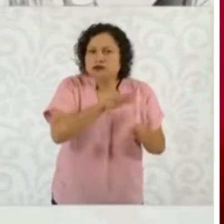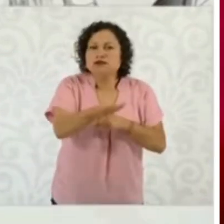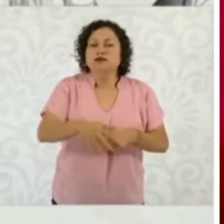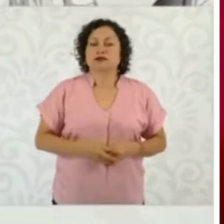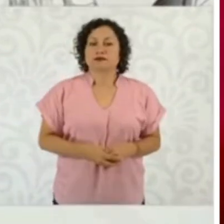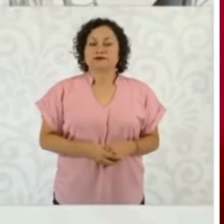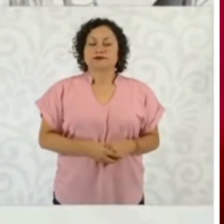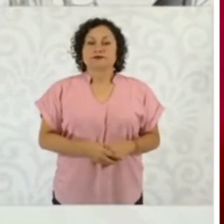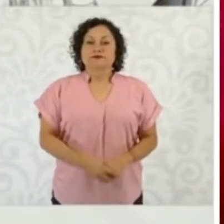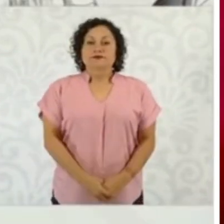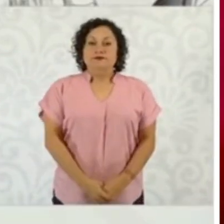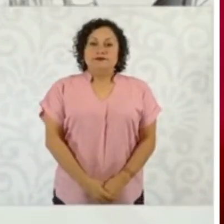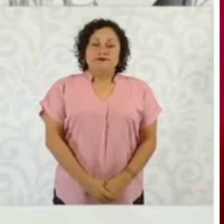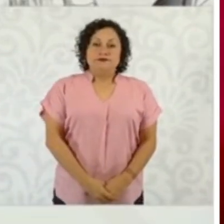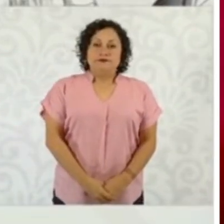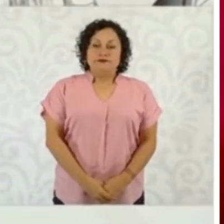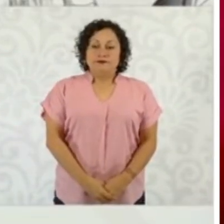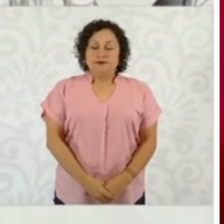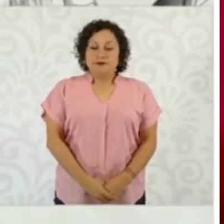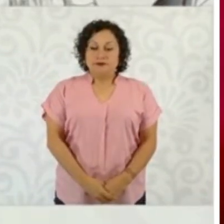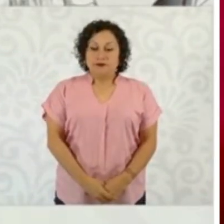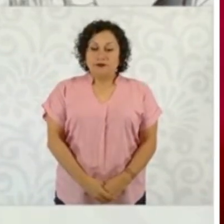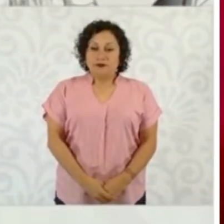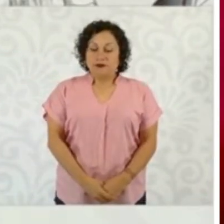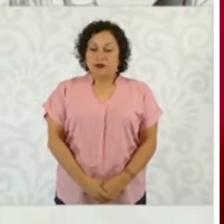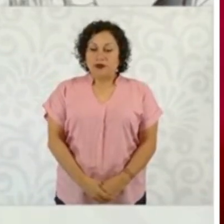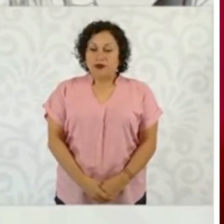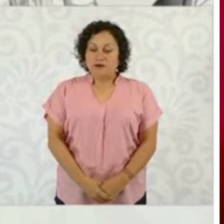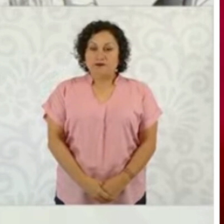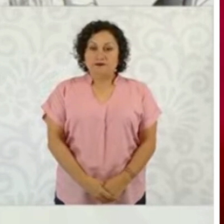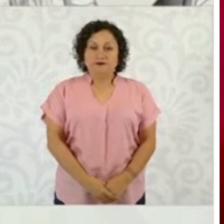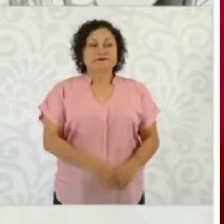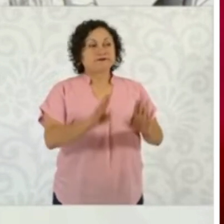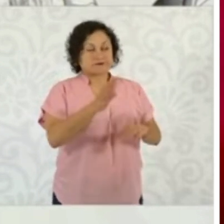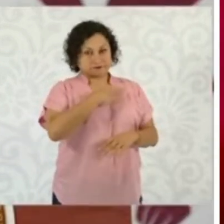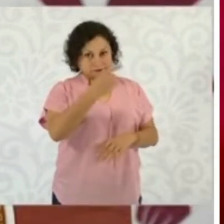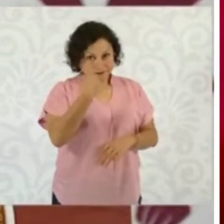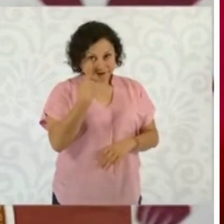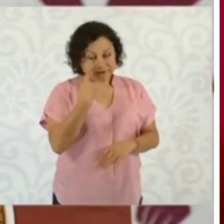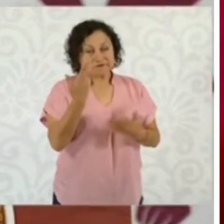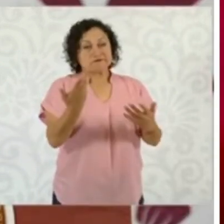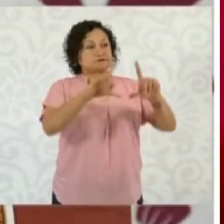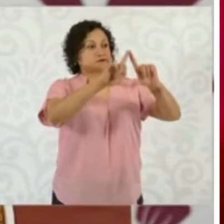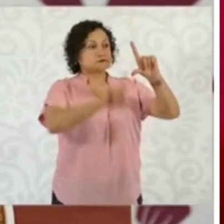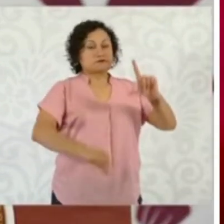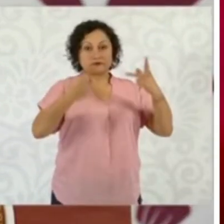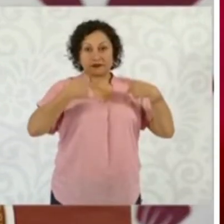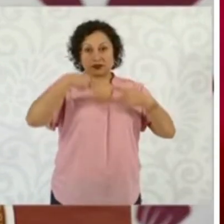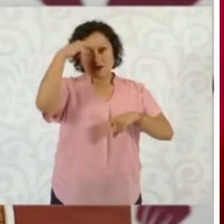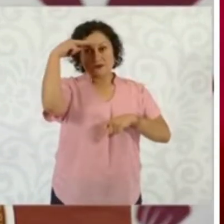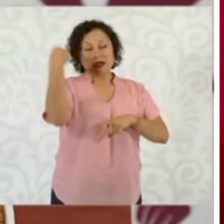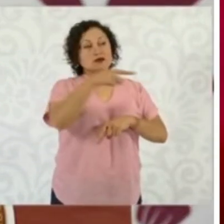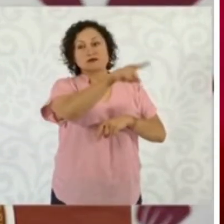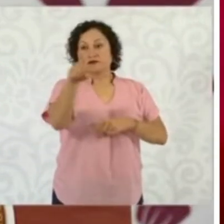Bueno, primero siempre agradecer al pueblo de México por el apoyo, decir que nunca vamos a traicionar al